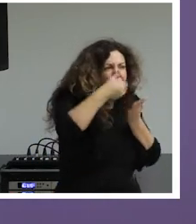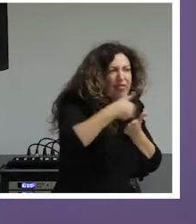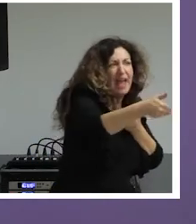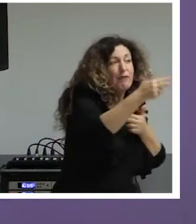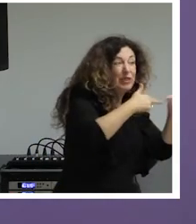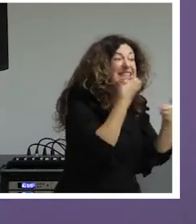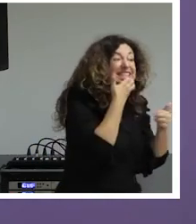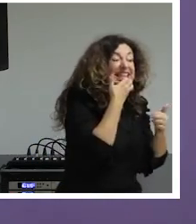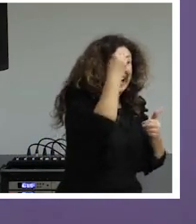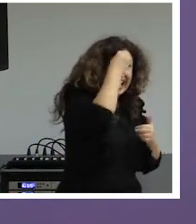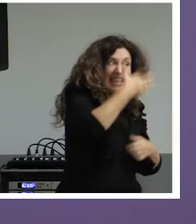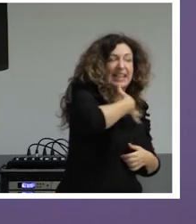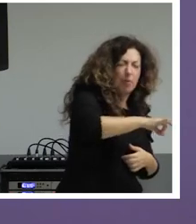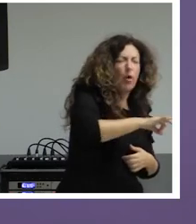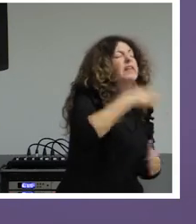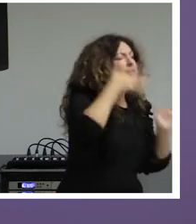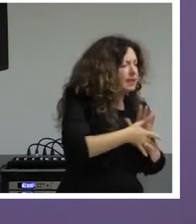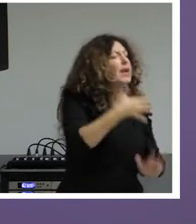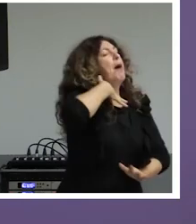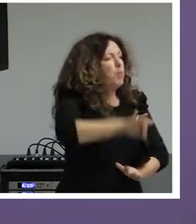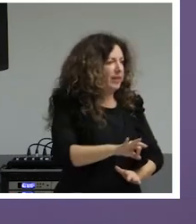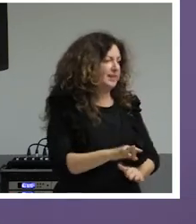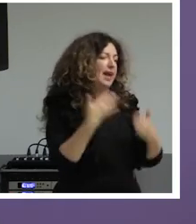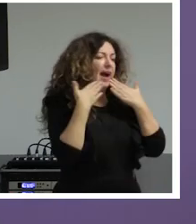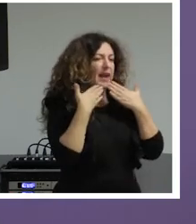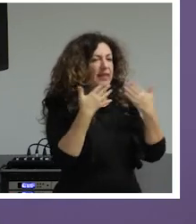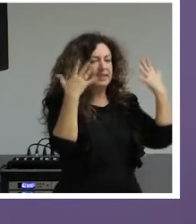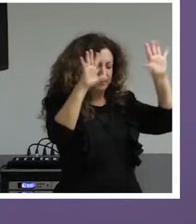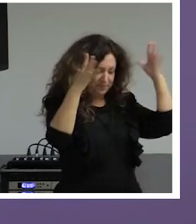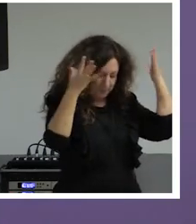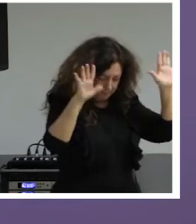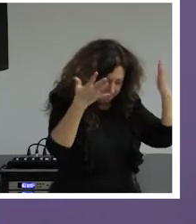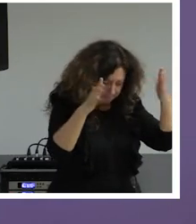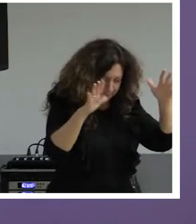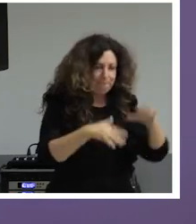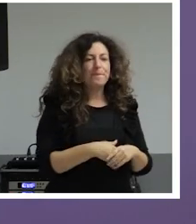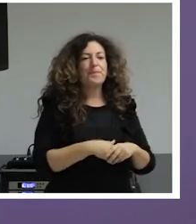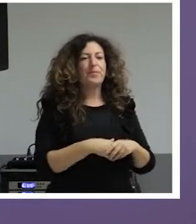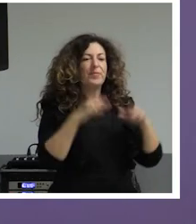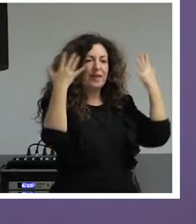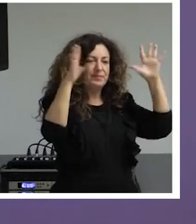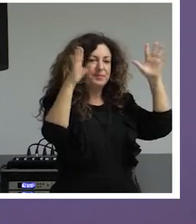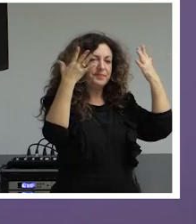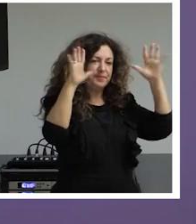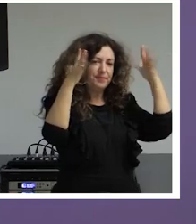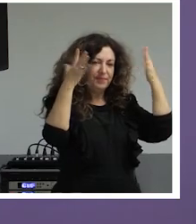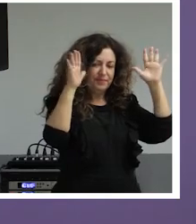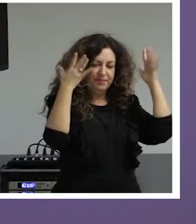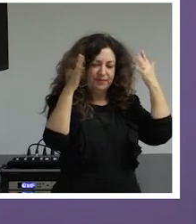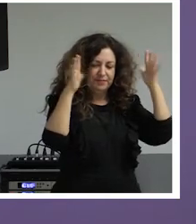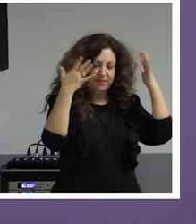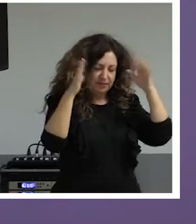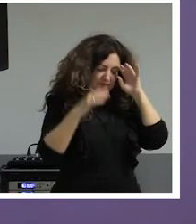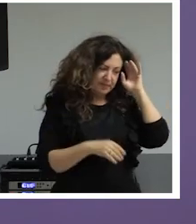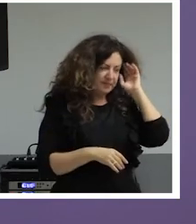en el imperio en el trono en la casa en los toros es que puedes tener una ciudad de futuro si